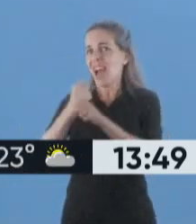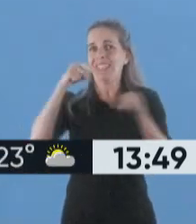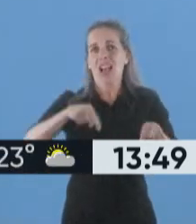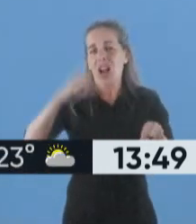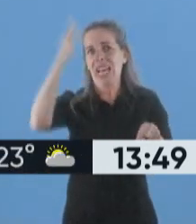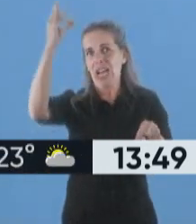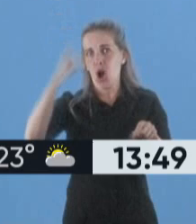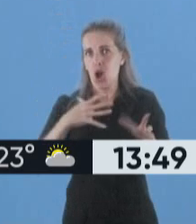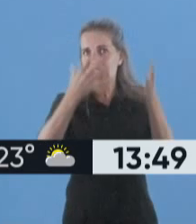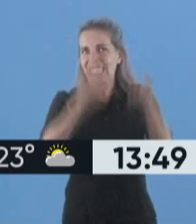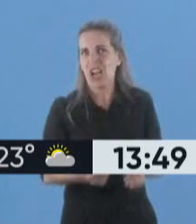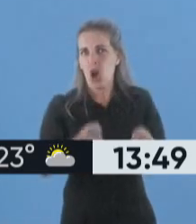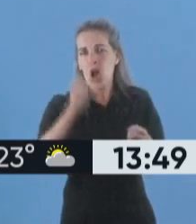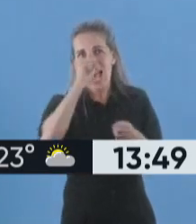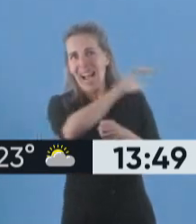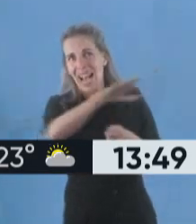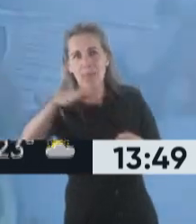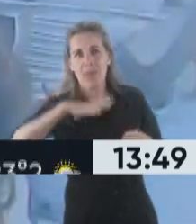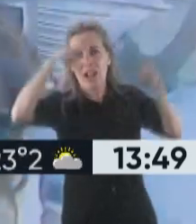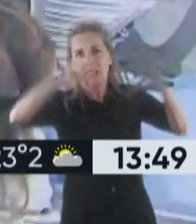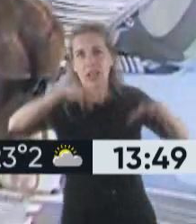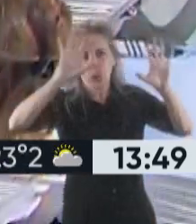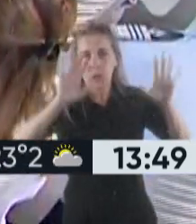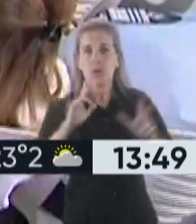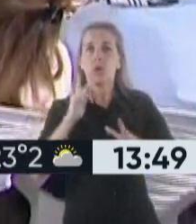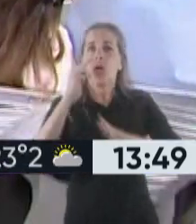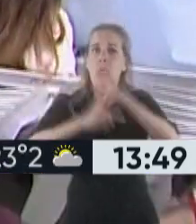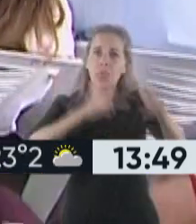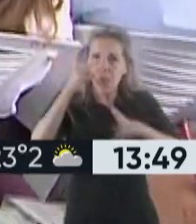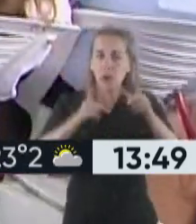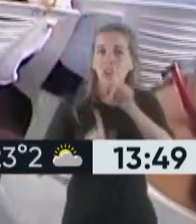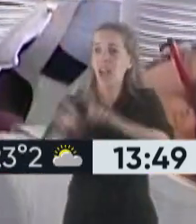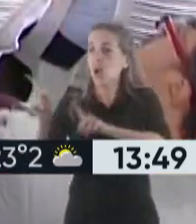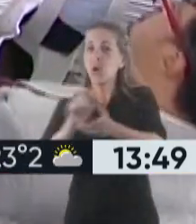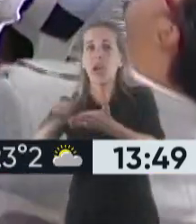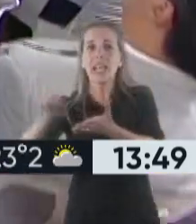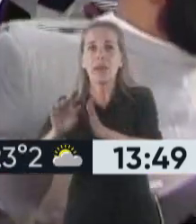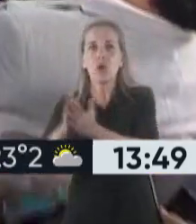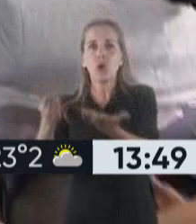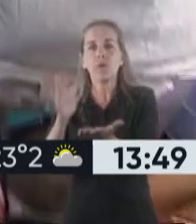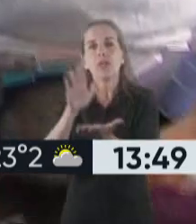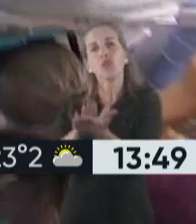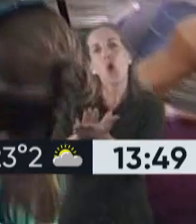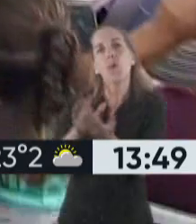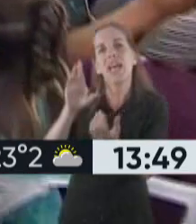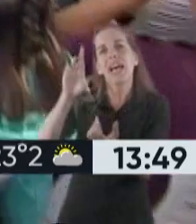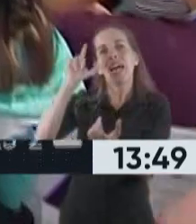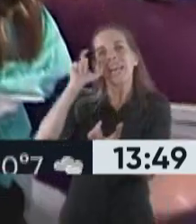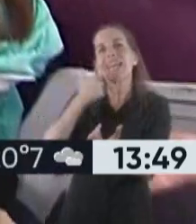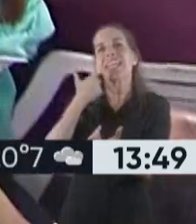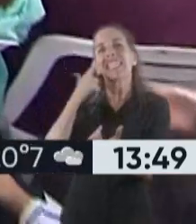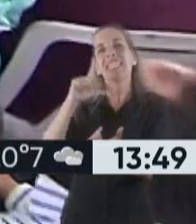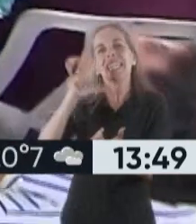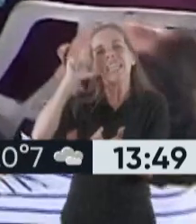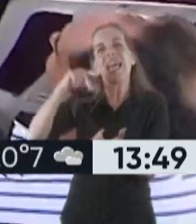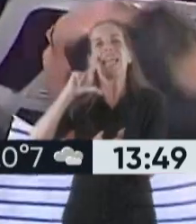Digo todo esto porque si alguna vez escriben un libro sobre resiliencia en el gobierno, hablen de nosotros,